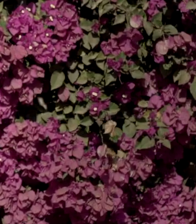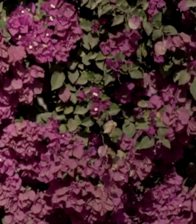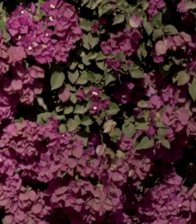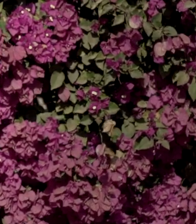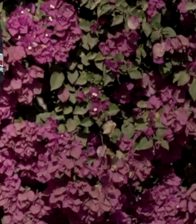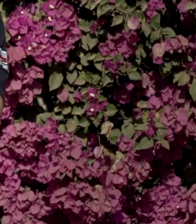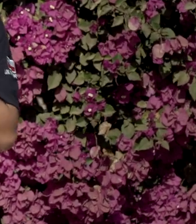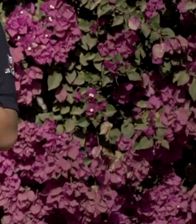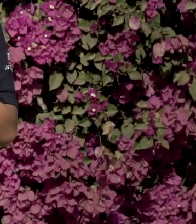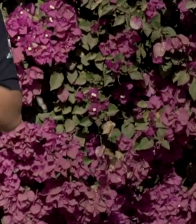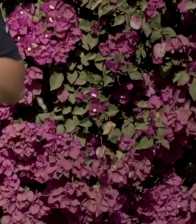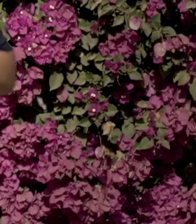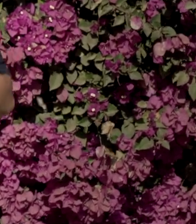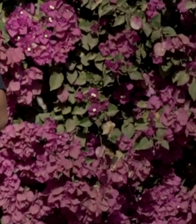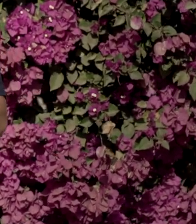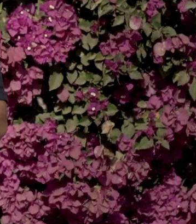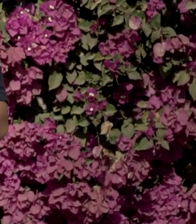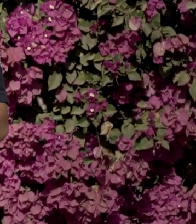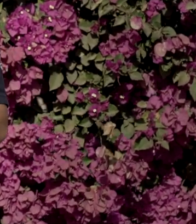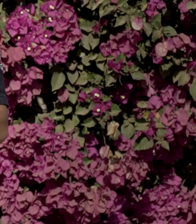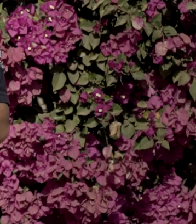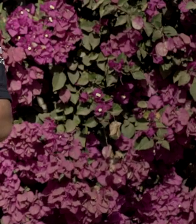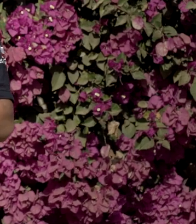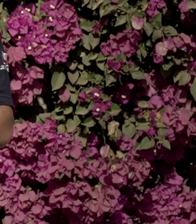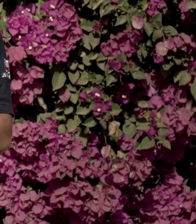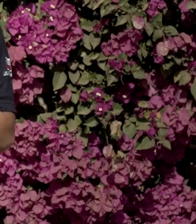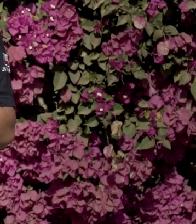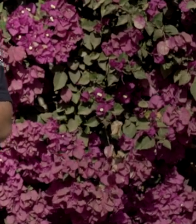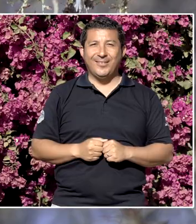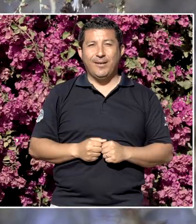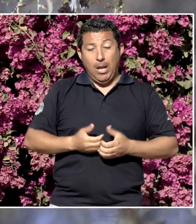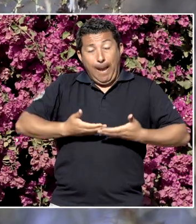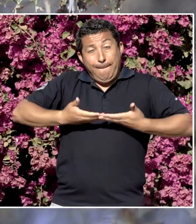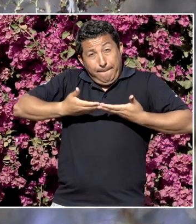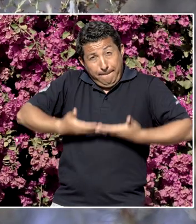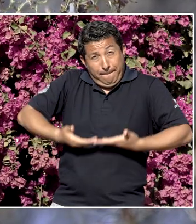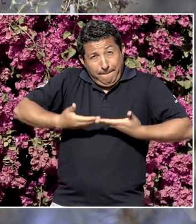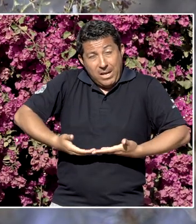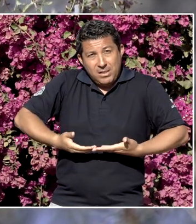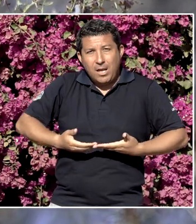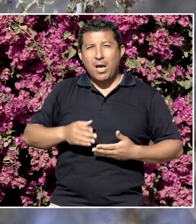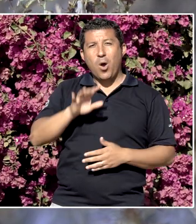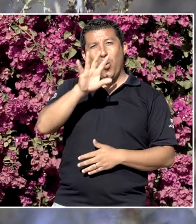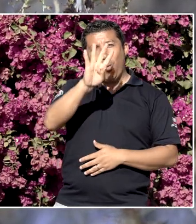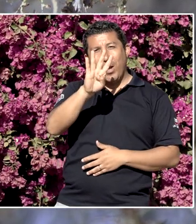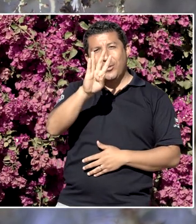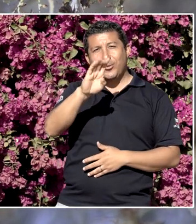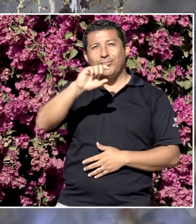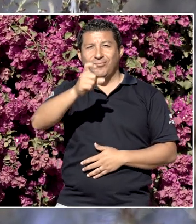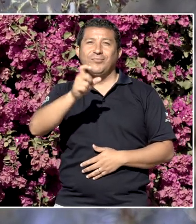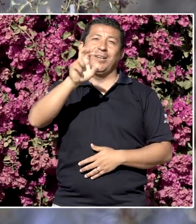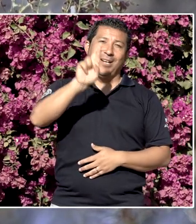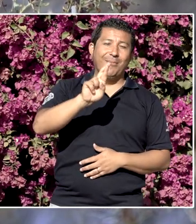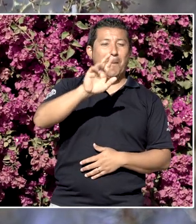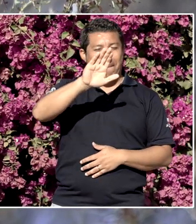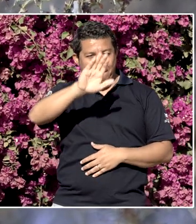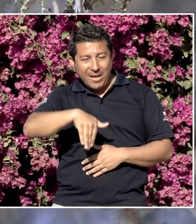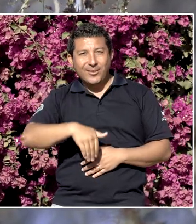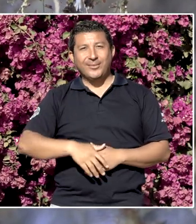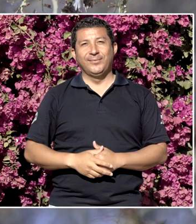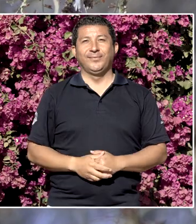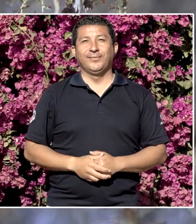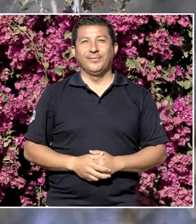mide entre 7 y 8 centímetros y no pesa más de 4 gramos